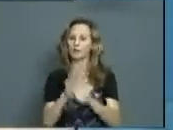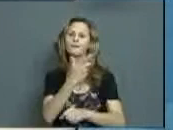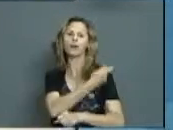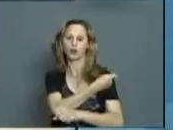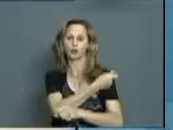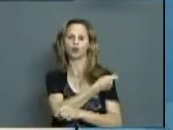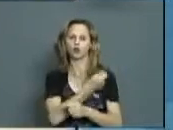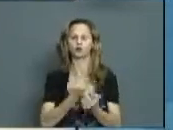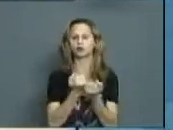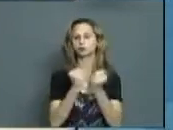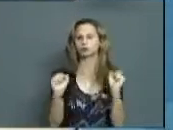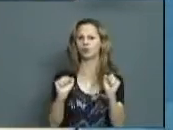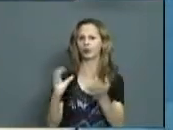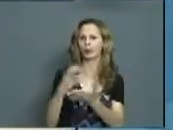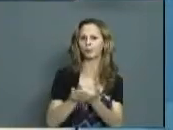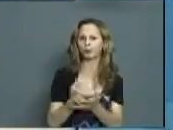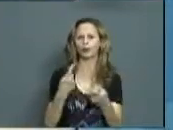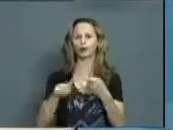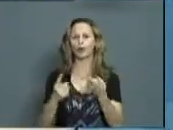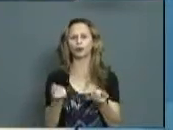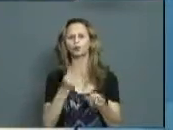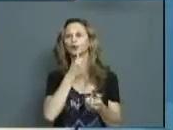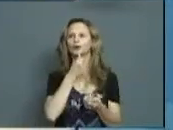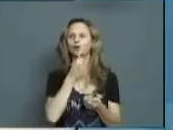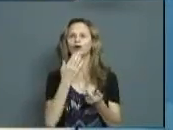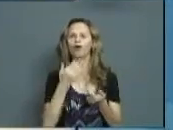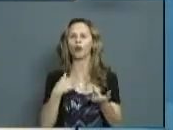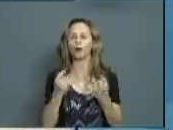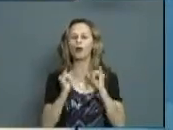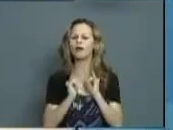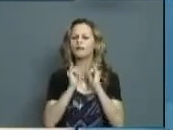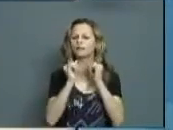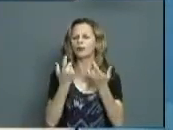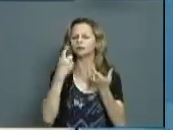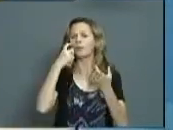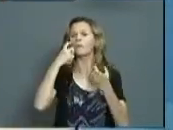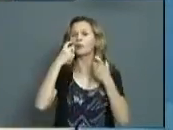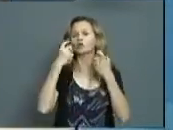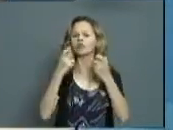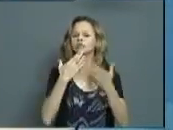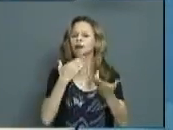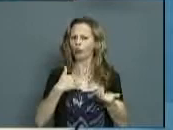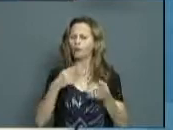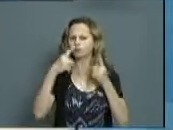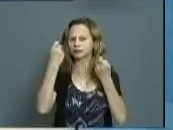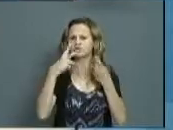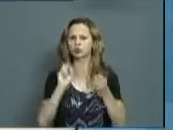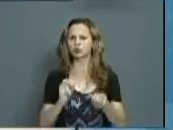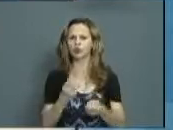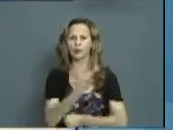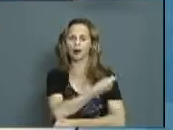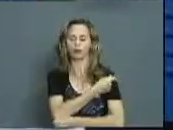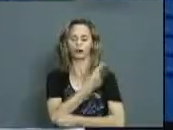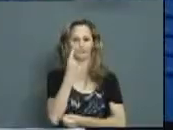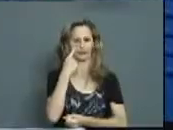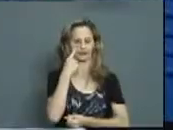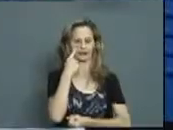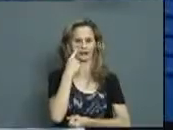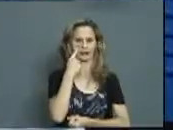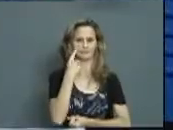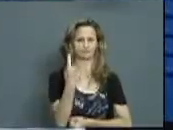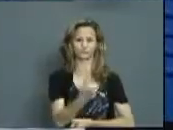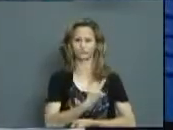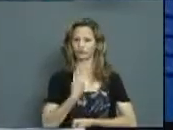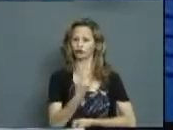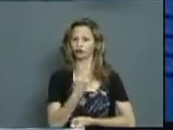Soberana Plus, de Abdala. Vamos a hablar de la importancia que tiene vacunarse en medio de una pandemia que estamos viviendo. Nosotros, en las veces